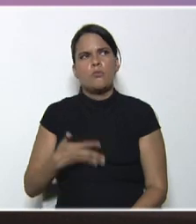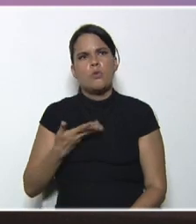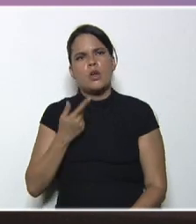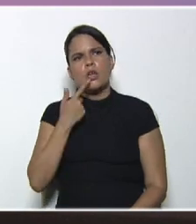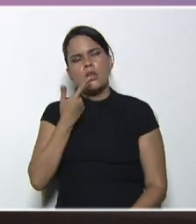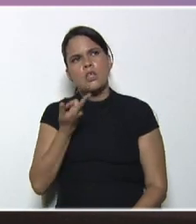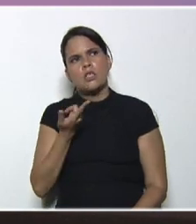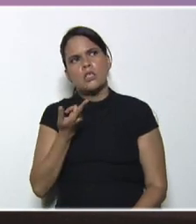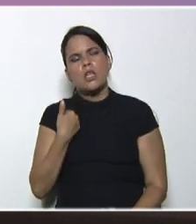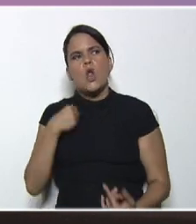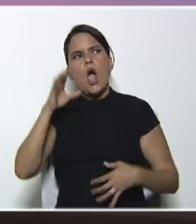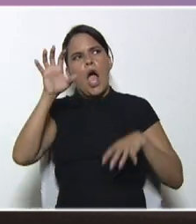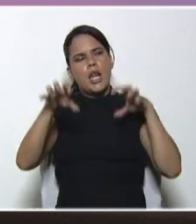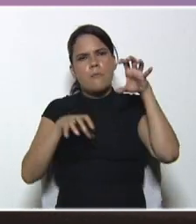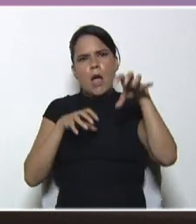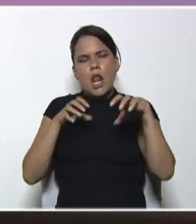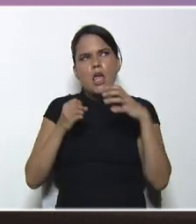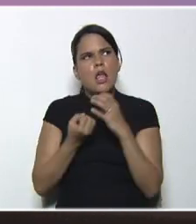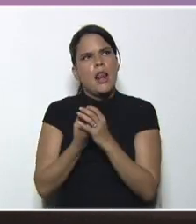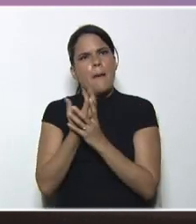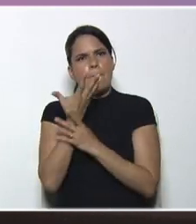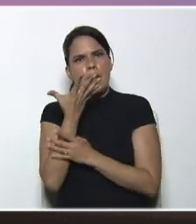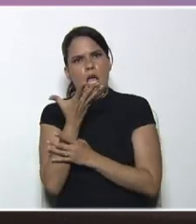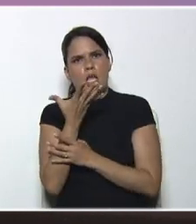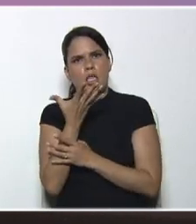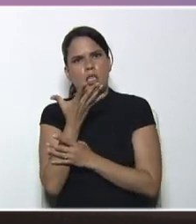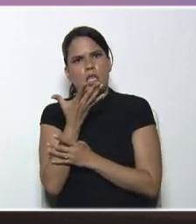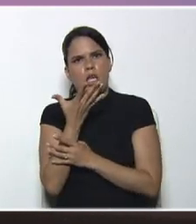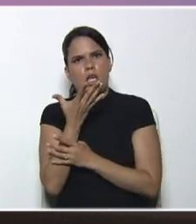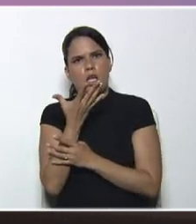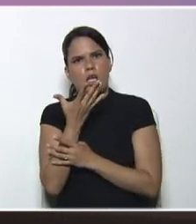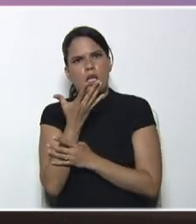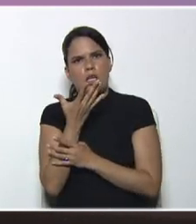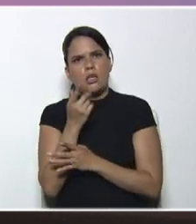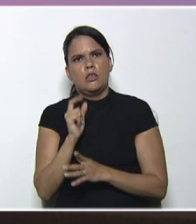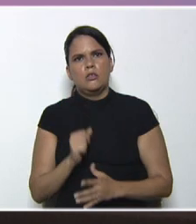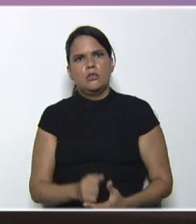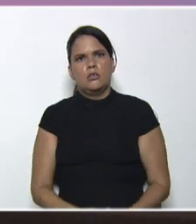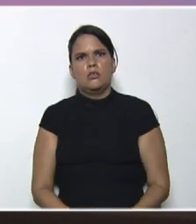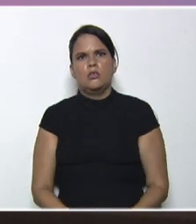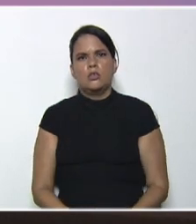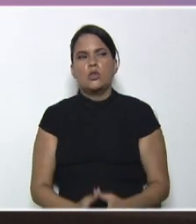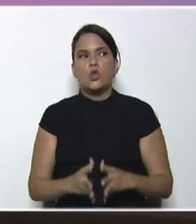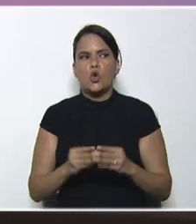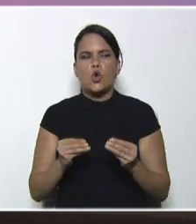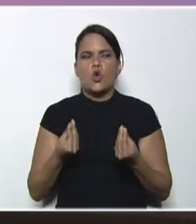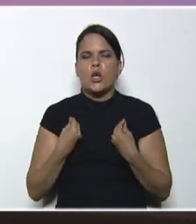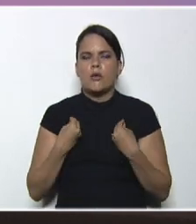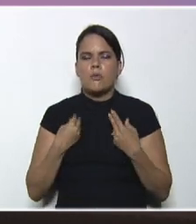los animales, las plantas, los organismos vivos.